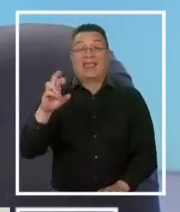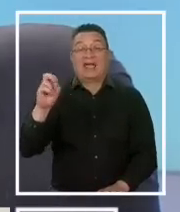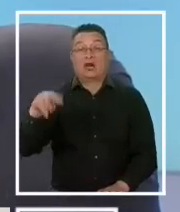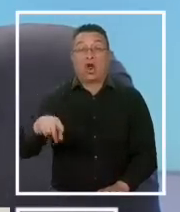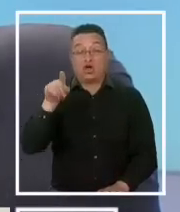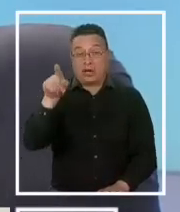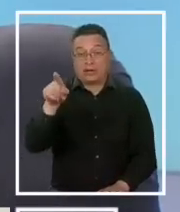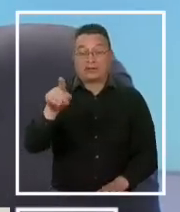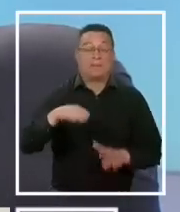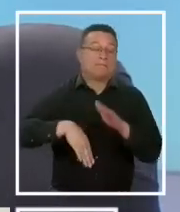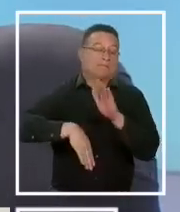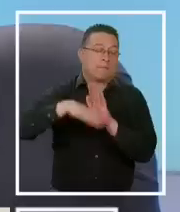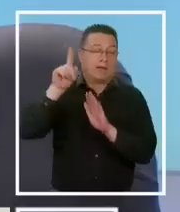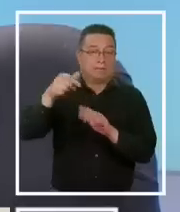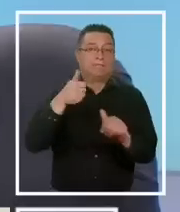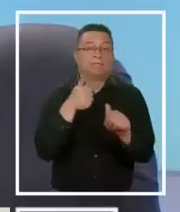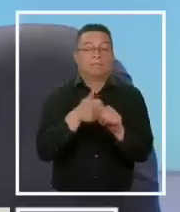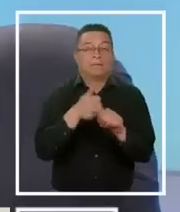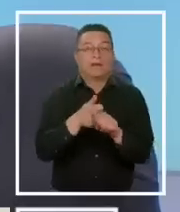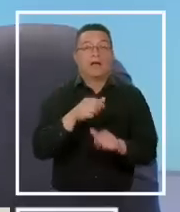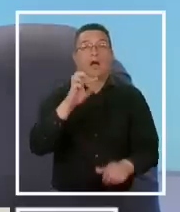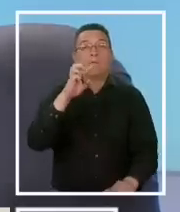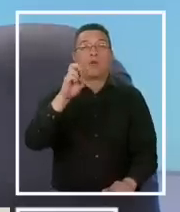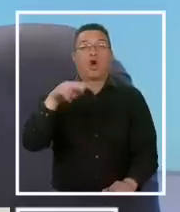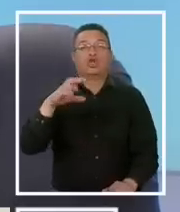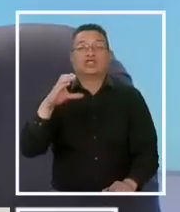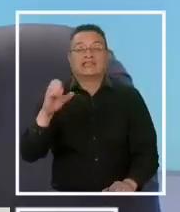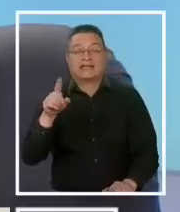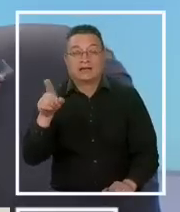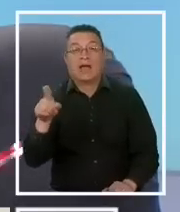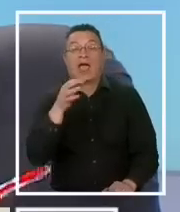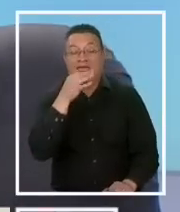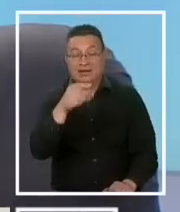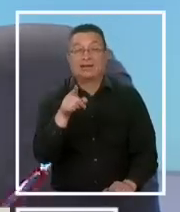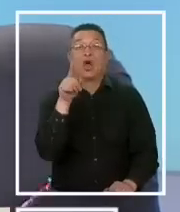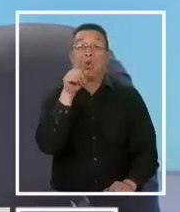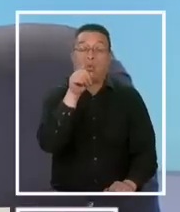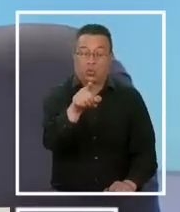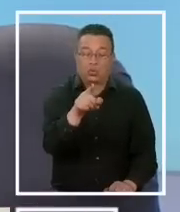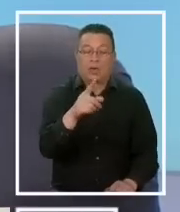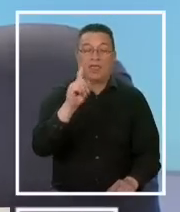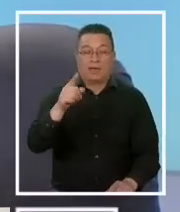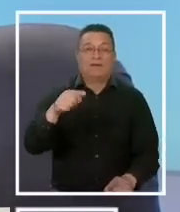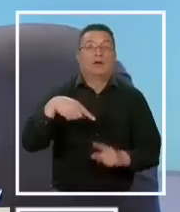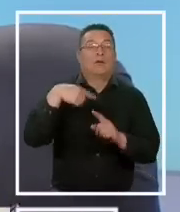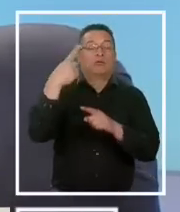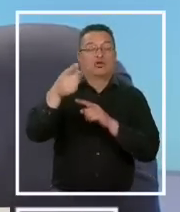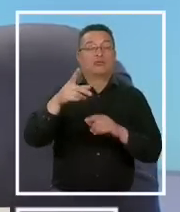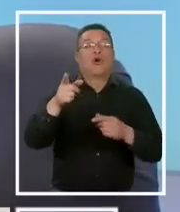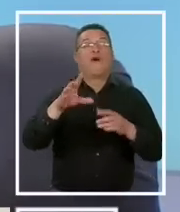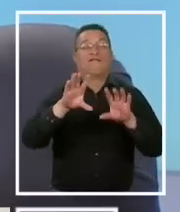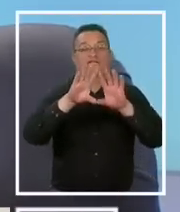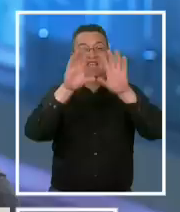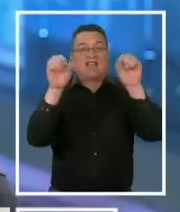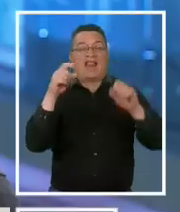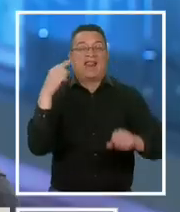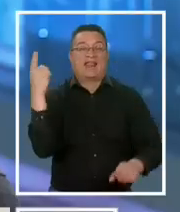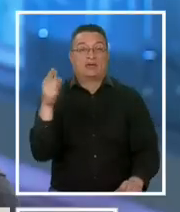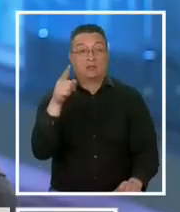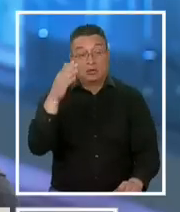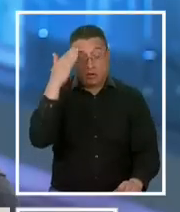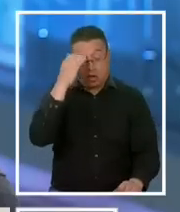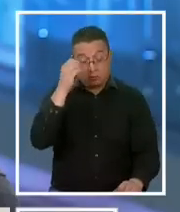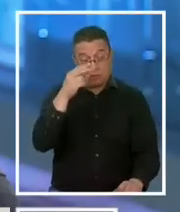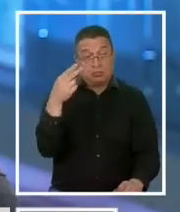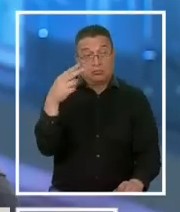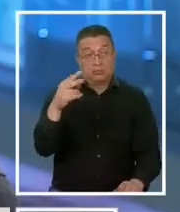el principal asesor de ponceleú y dice que usted es el que debe ser el próximo fiscal nacional bueno esa es la opinión del